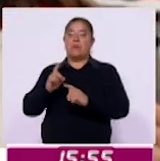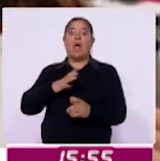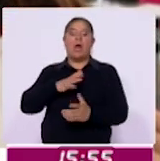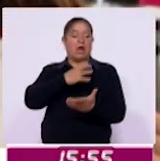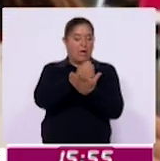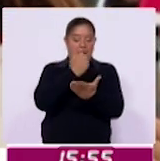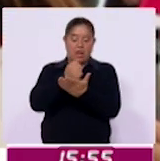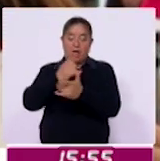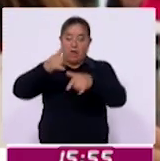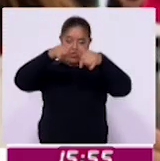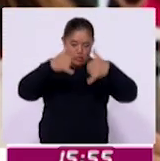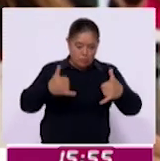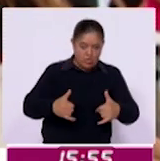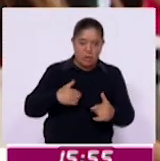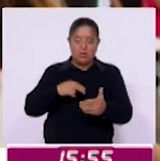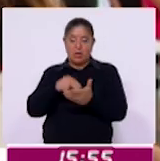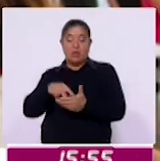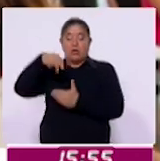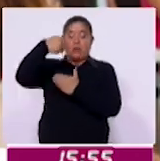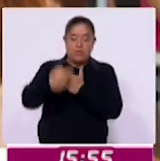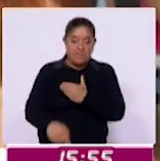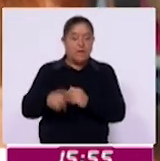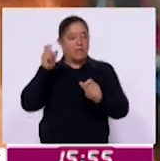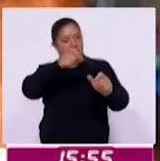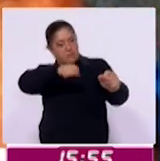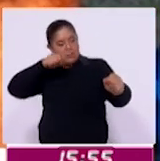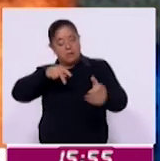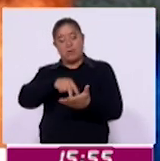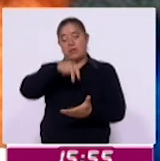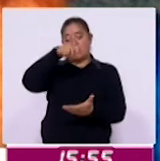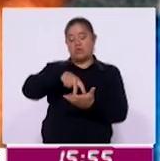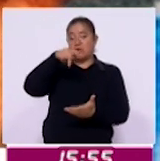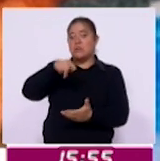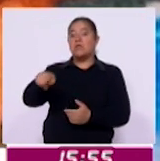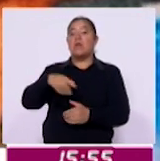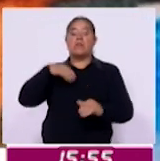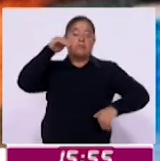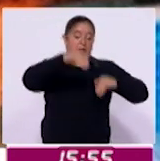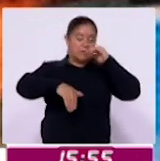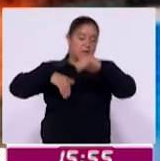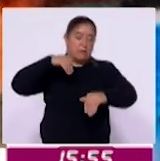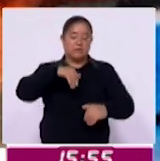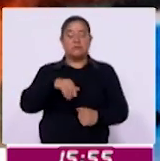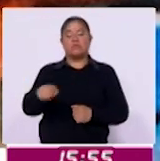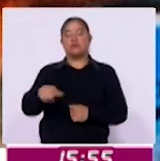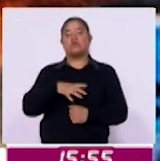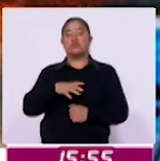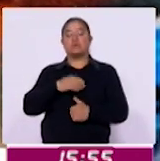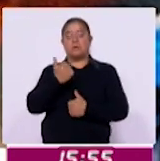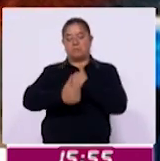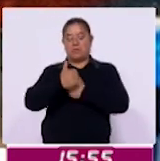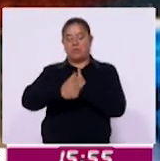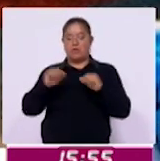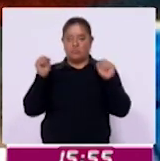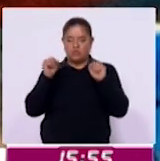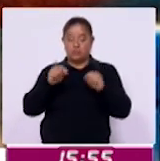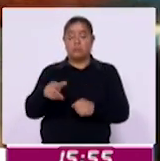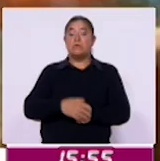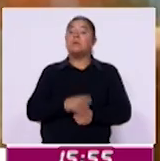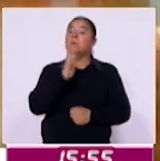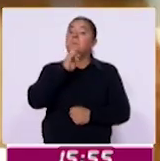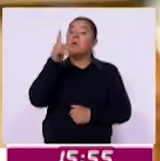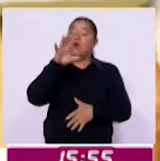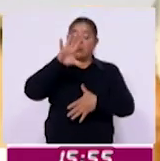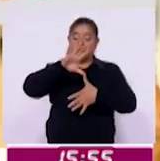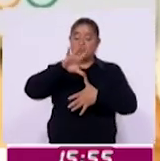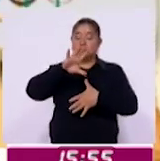Mundo, disciplinas como clavados, tiro con arco, gimnasia artística, natación, surf y pentatlón moderno, entre otros, siendo los mejores a nivel